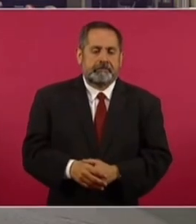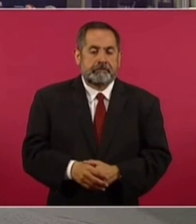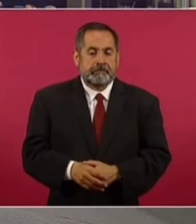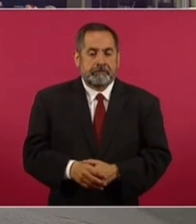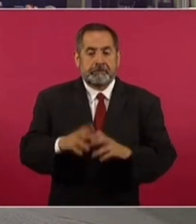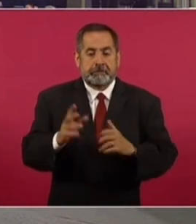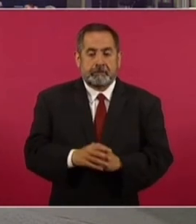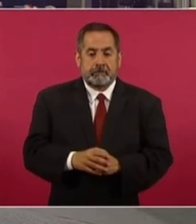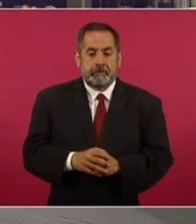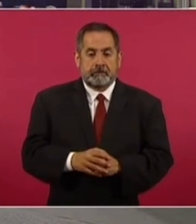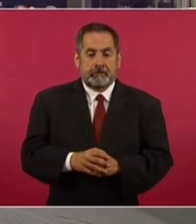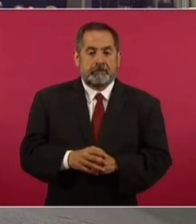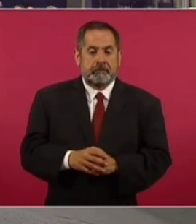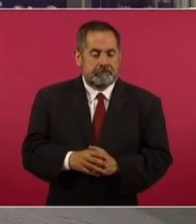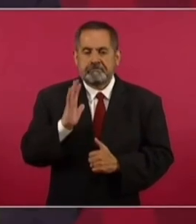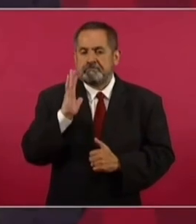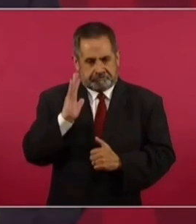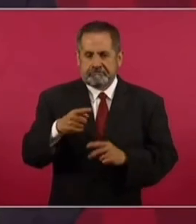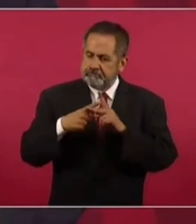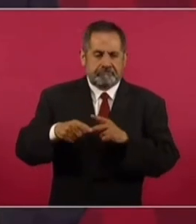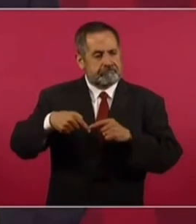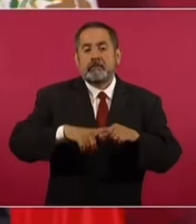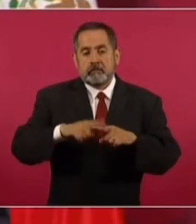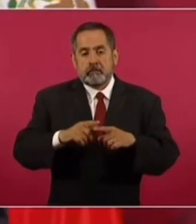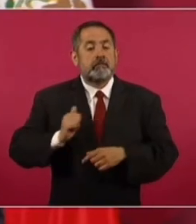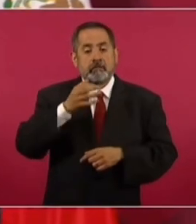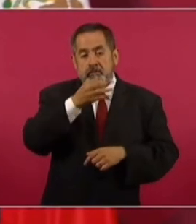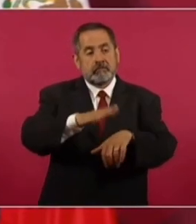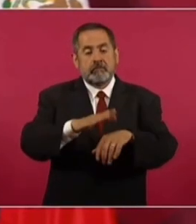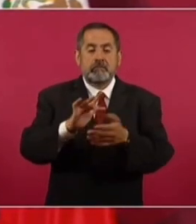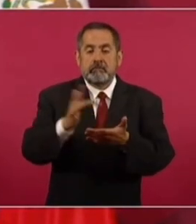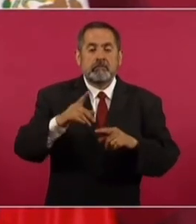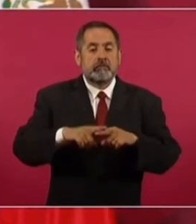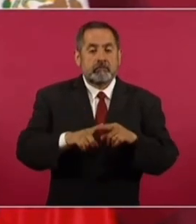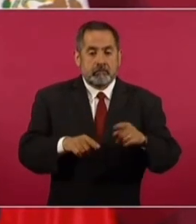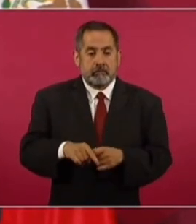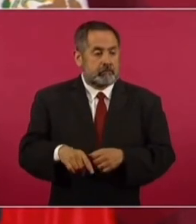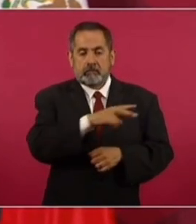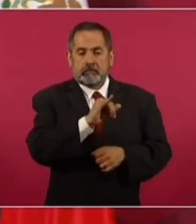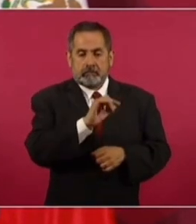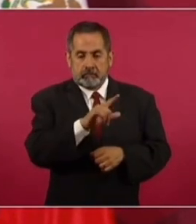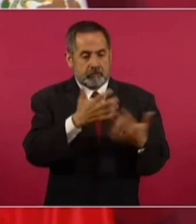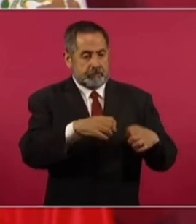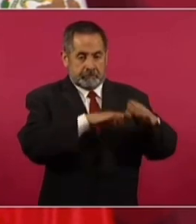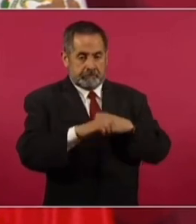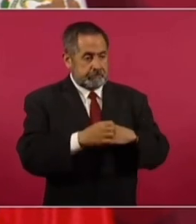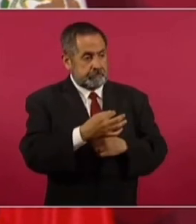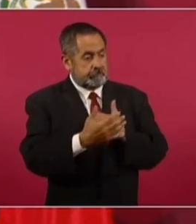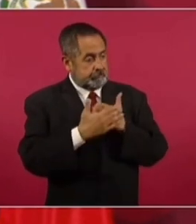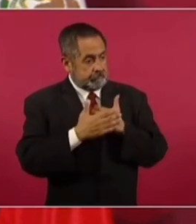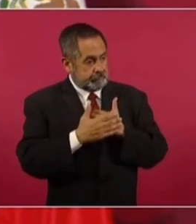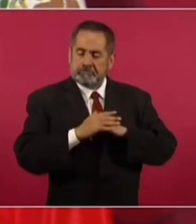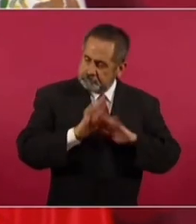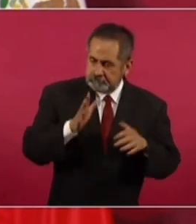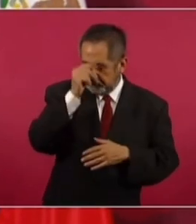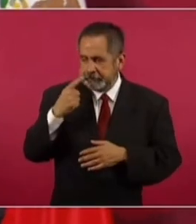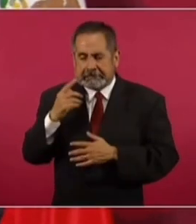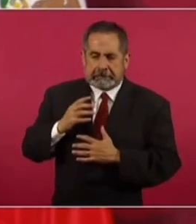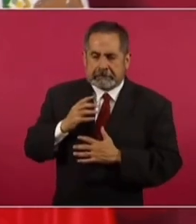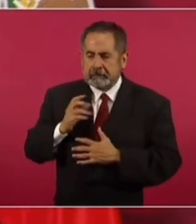Sí, entonces ya se va a proceder. Yo para agradecer a los de Vitol, porque